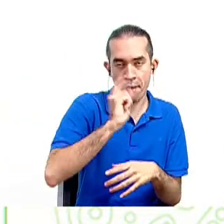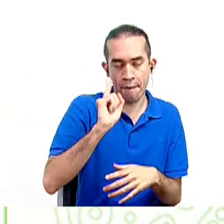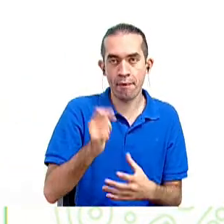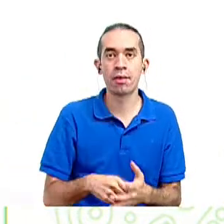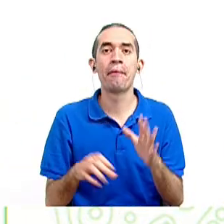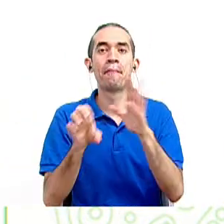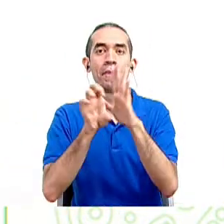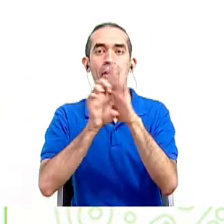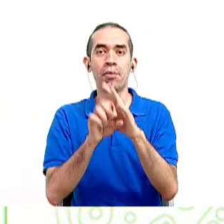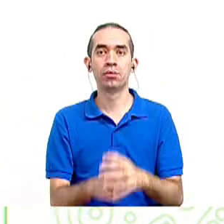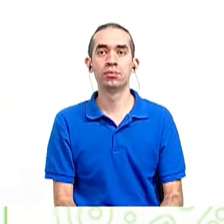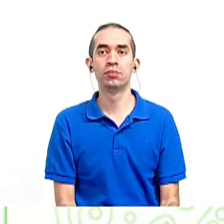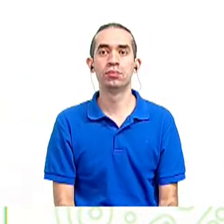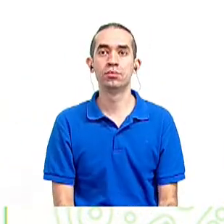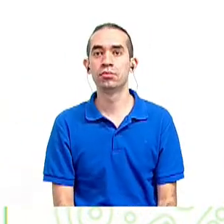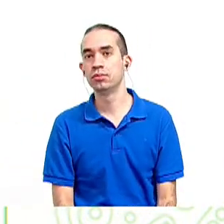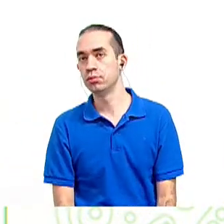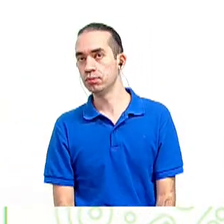dos ejemplos.